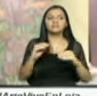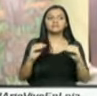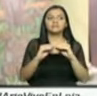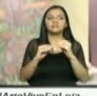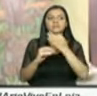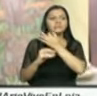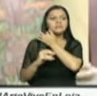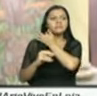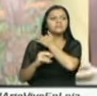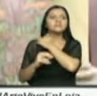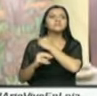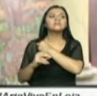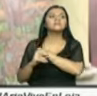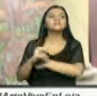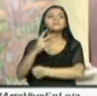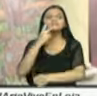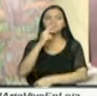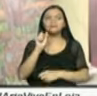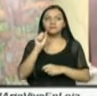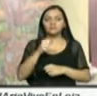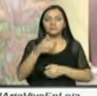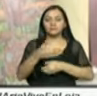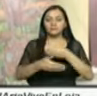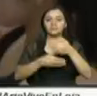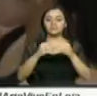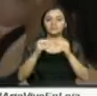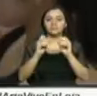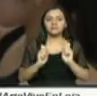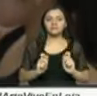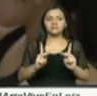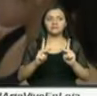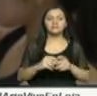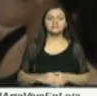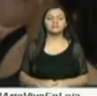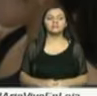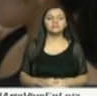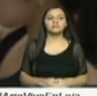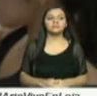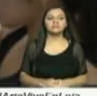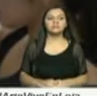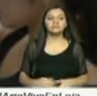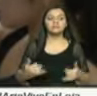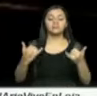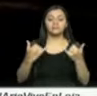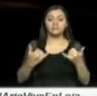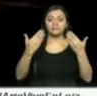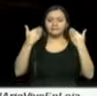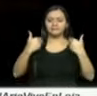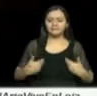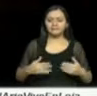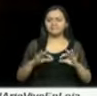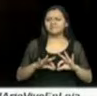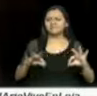los costos van a ser súper bajos, entonces no podemos perder esas oportunidades. Y creo que es algo histórico.